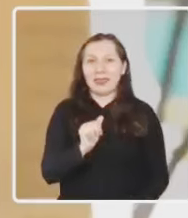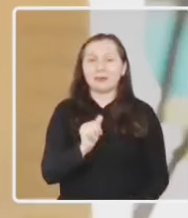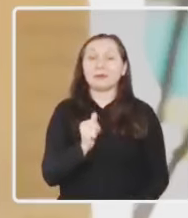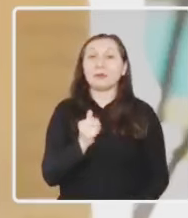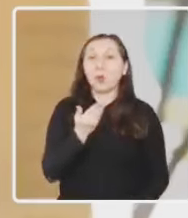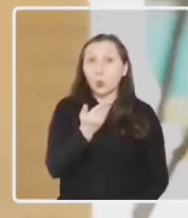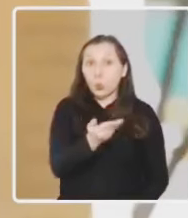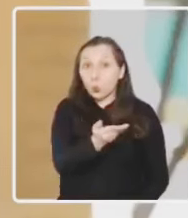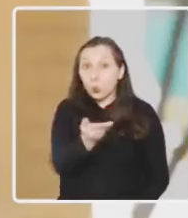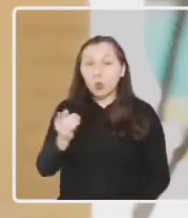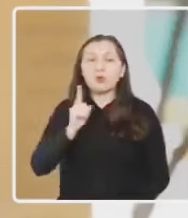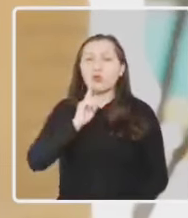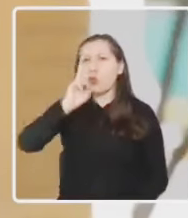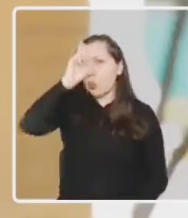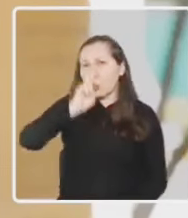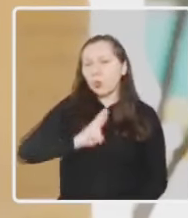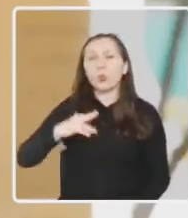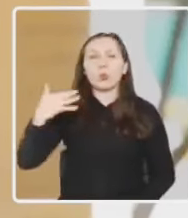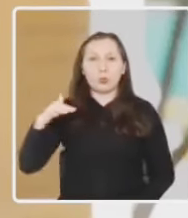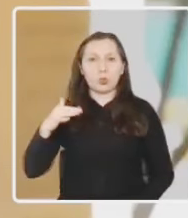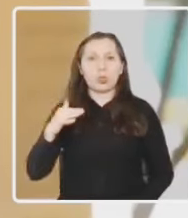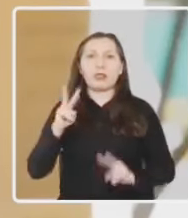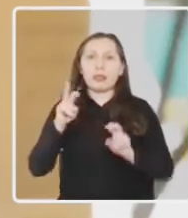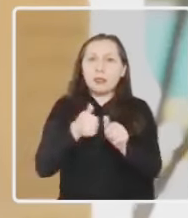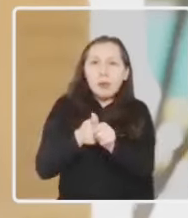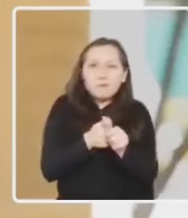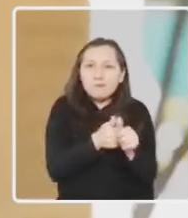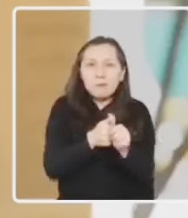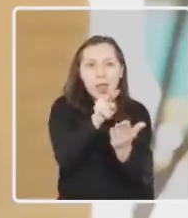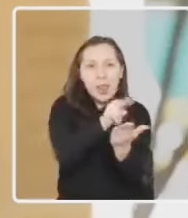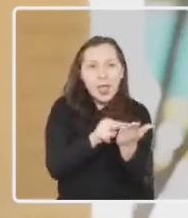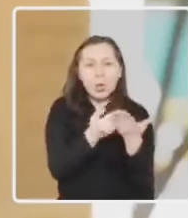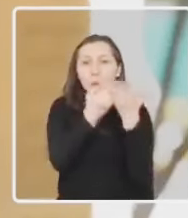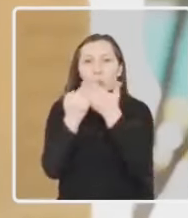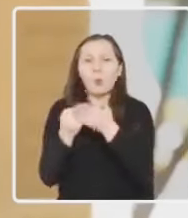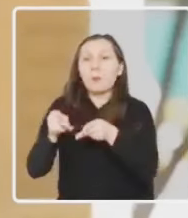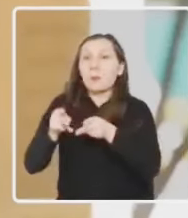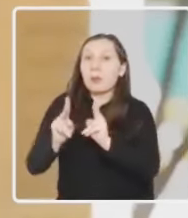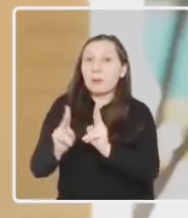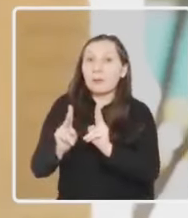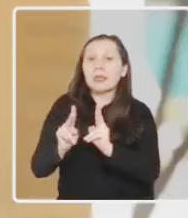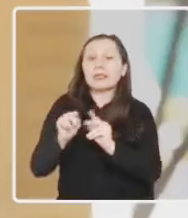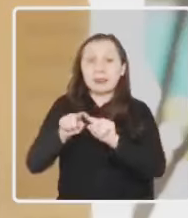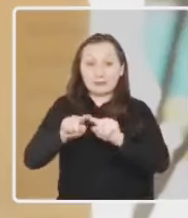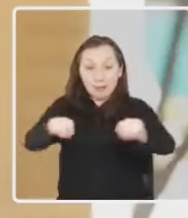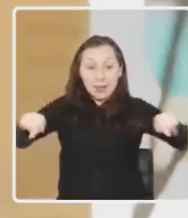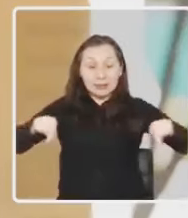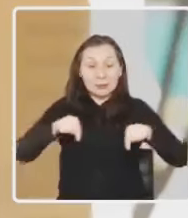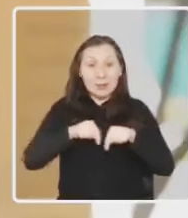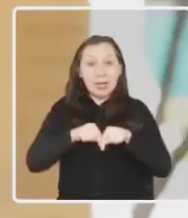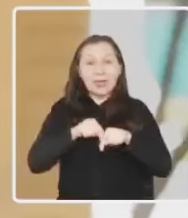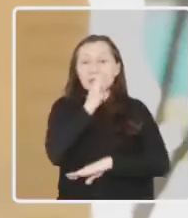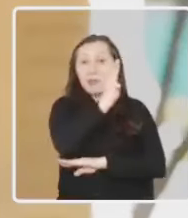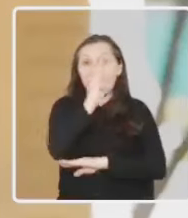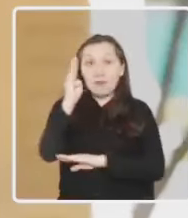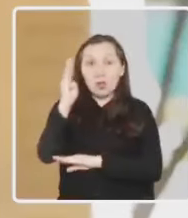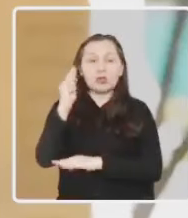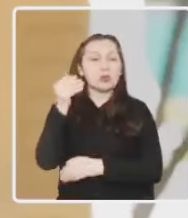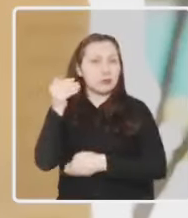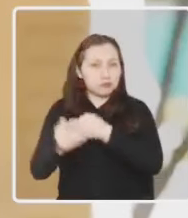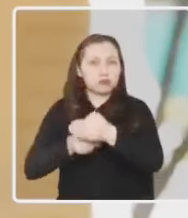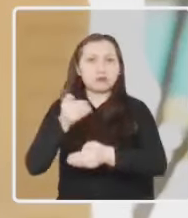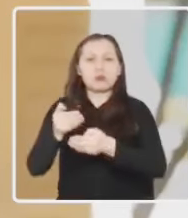Porque ustedes tienen un rol fundamental en guiar la lectura de los estudiantes y permitirles que estos espacios y las bibliotecas